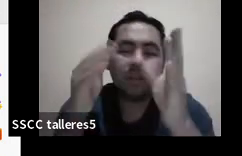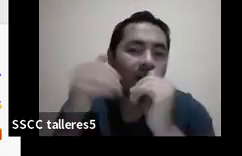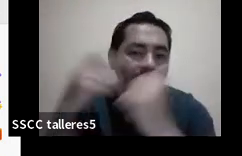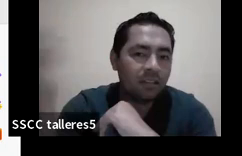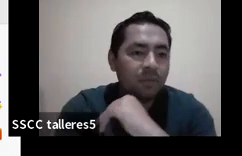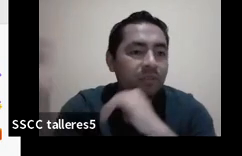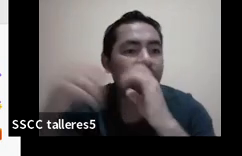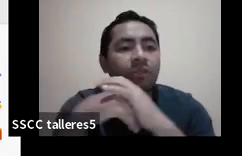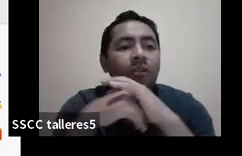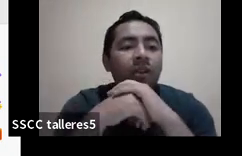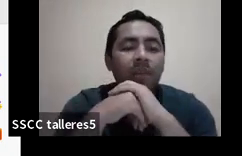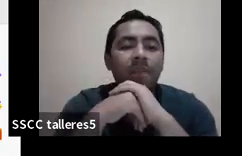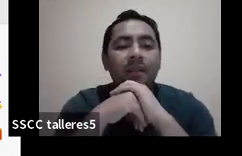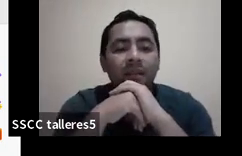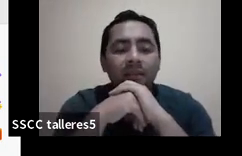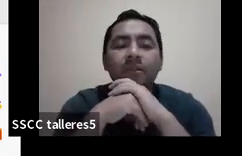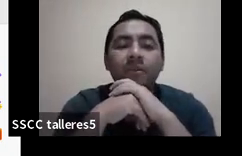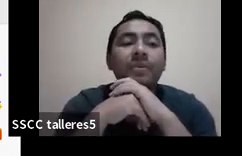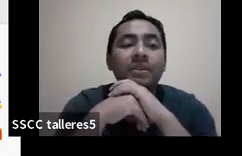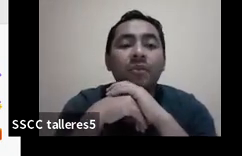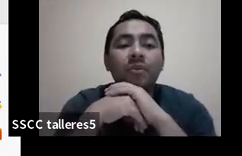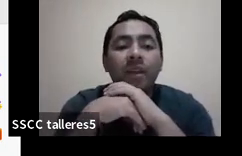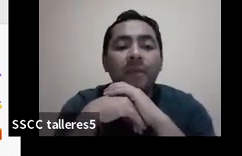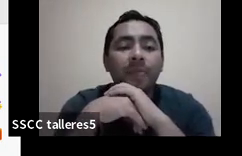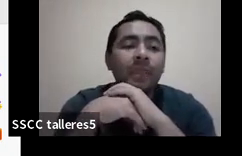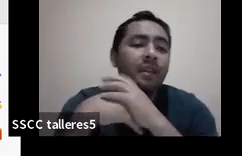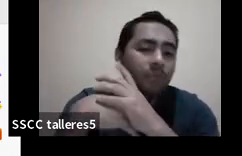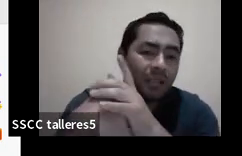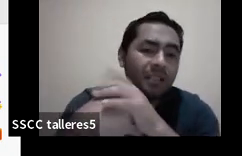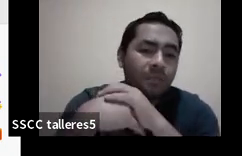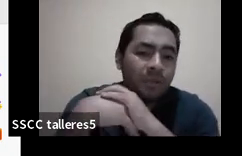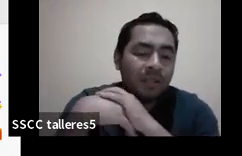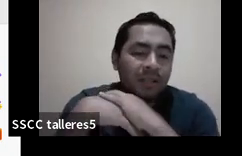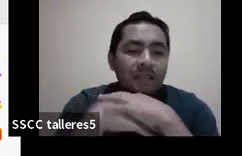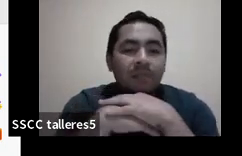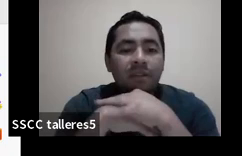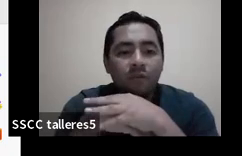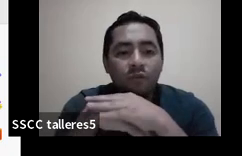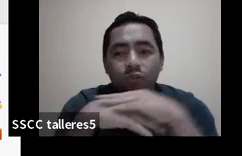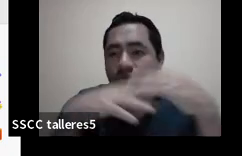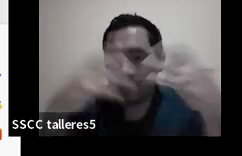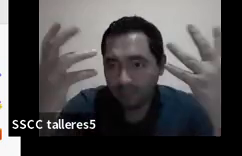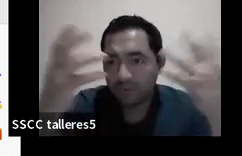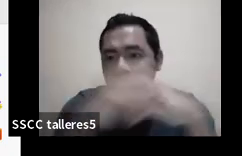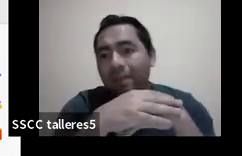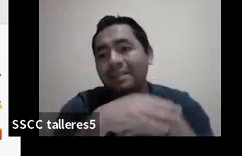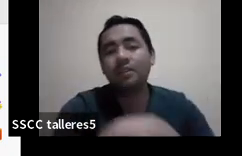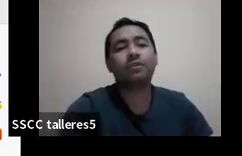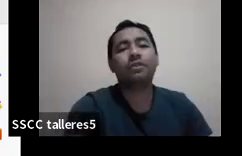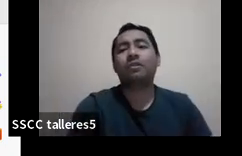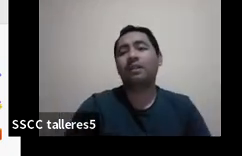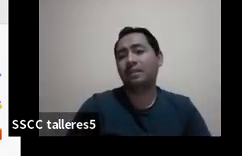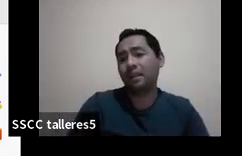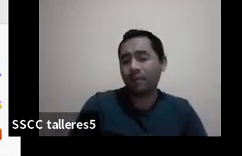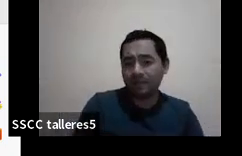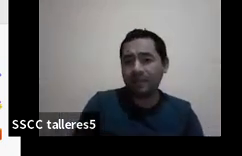un poco de teoría y después ves todo lo que es la práctica. Entonces lo vamos a hacer lo mismo aquí, porque es importante que sepas algunos conceptos